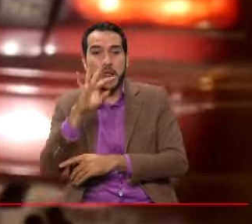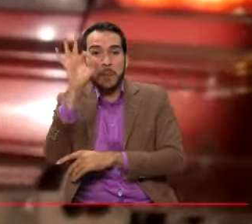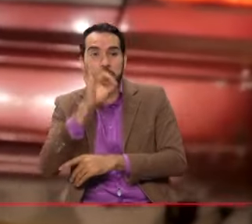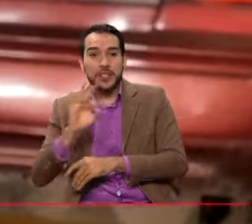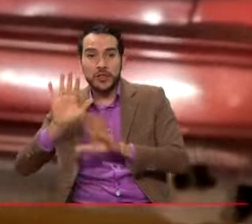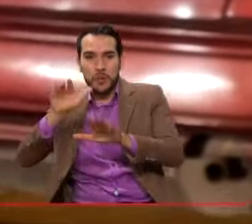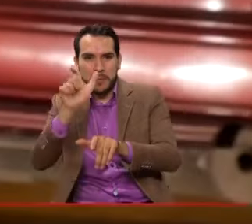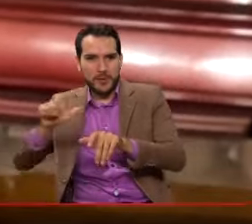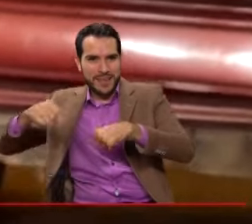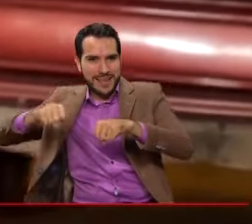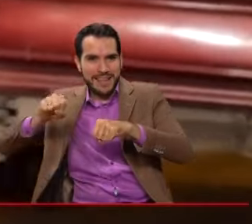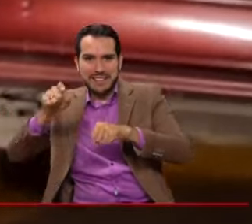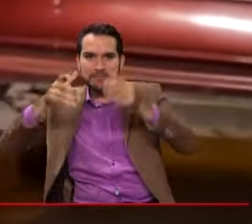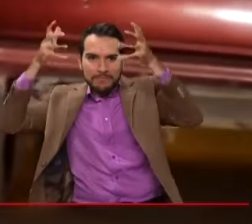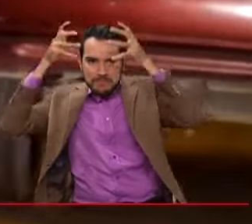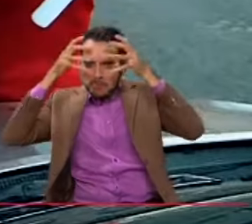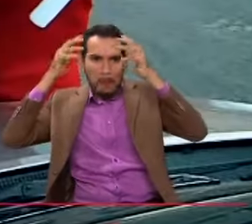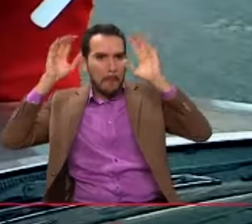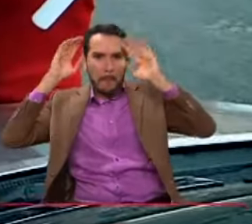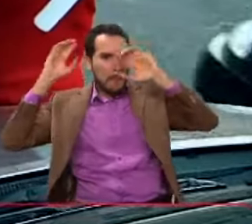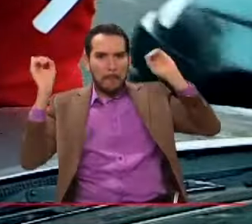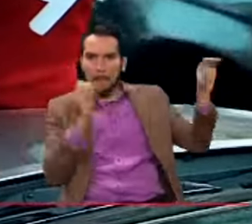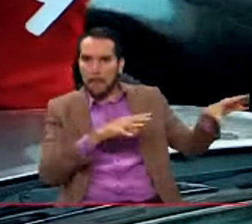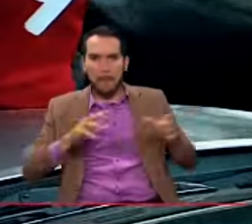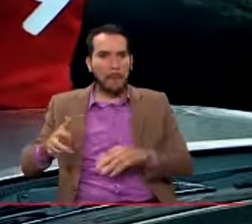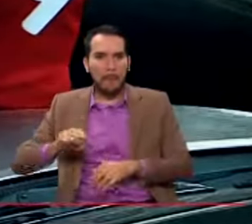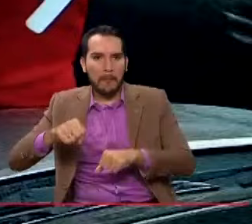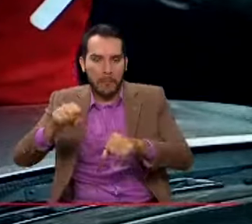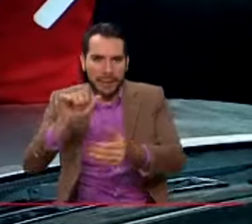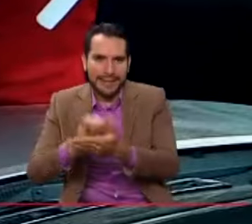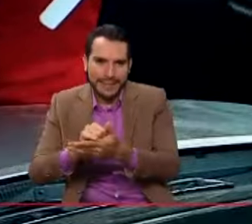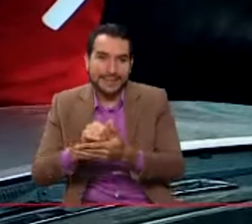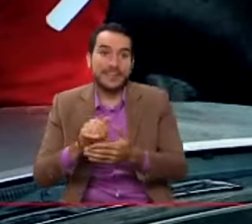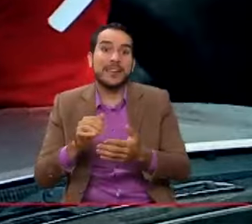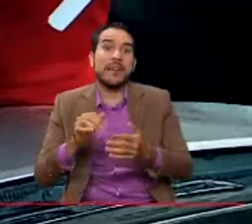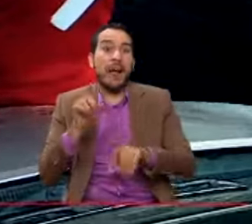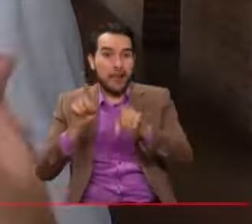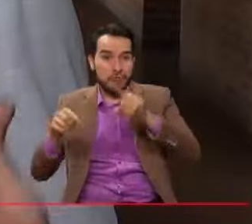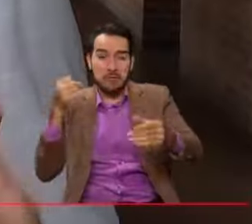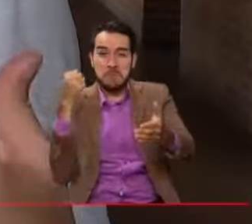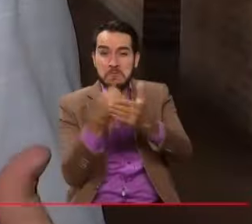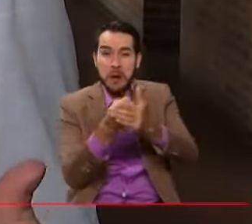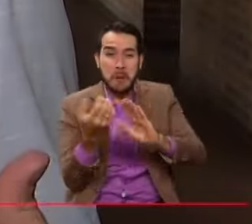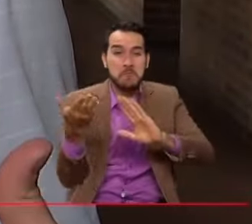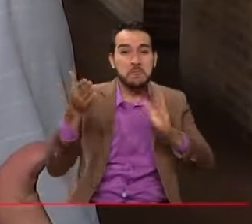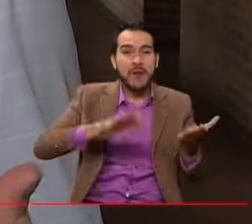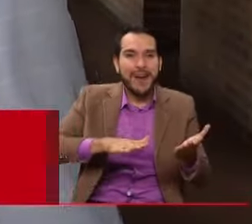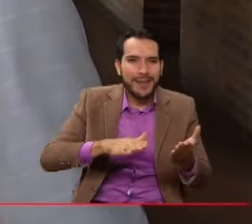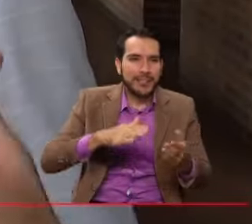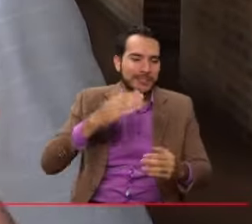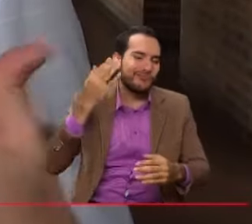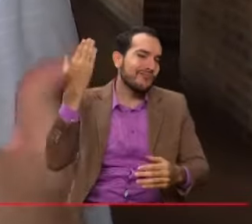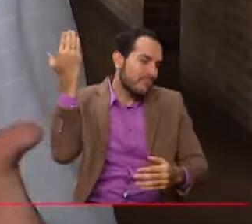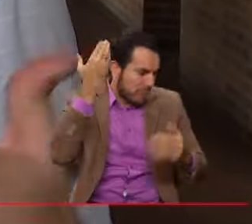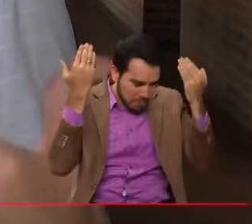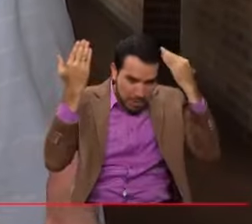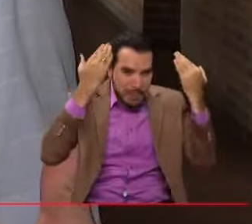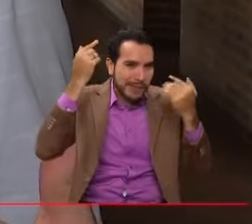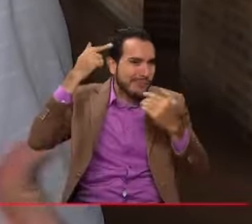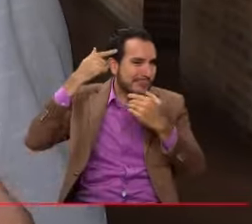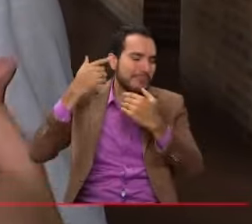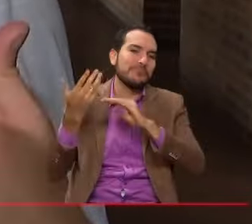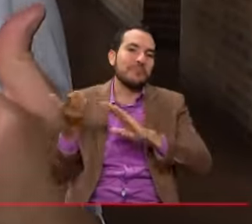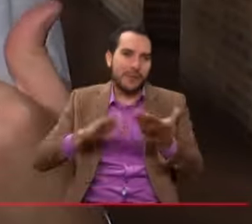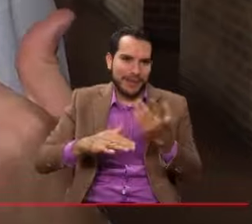en uno de cada tres accidentes fatales, la muerte fue a causa de lesiones craneales. No importa lo que pase en las vías, no importa si alguien comete un